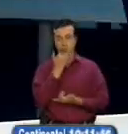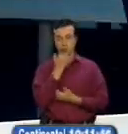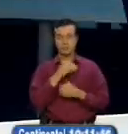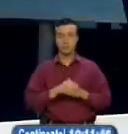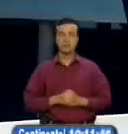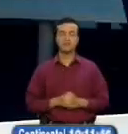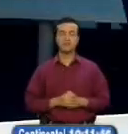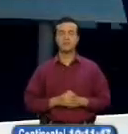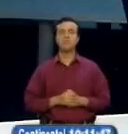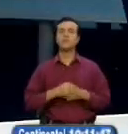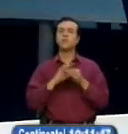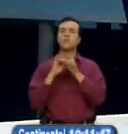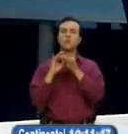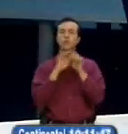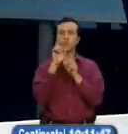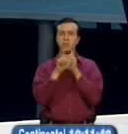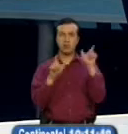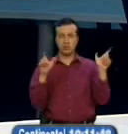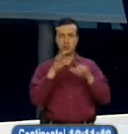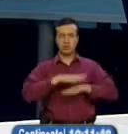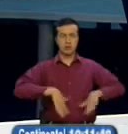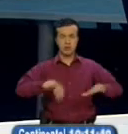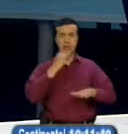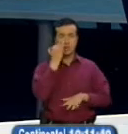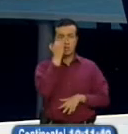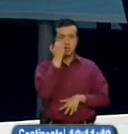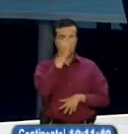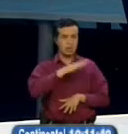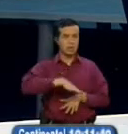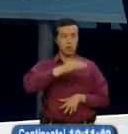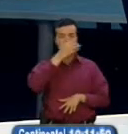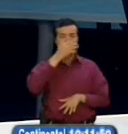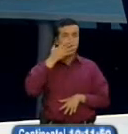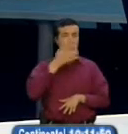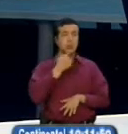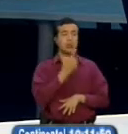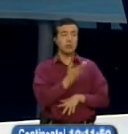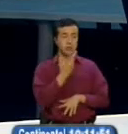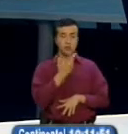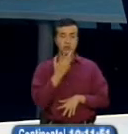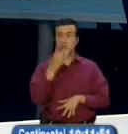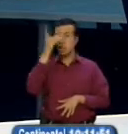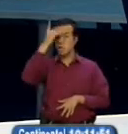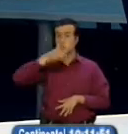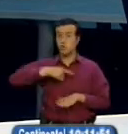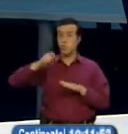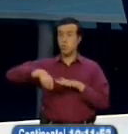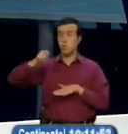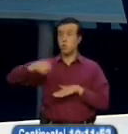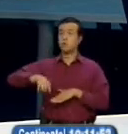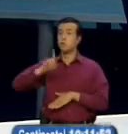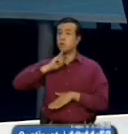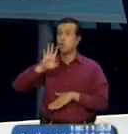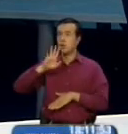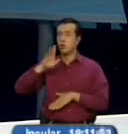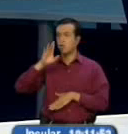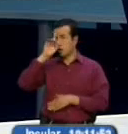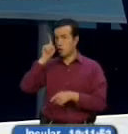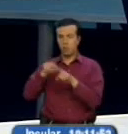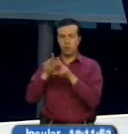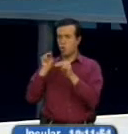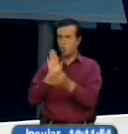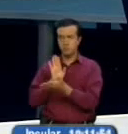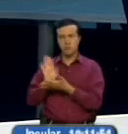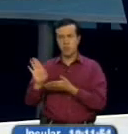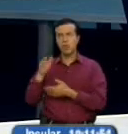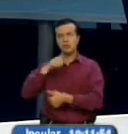Tenemos otro tema. La Unión de Afectados y Afectadas por Texaco reiteraron que apelarán el último fallo de la justicia estadounidense de no dar paso